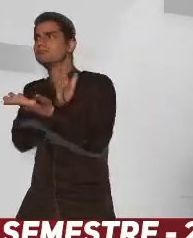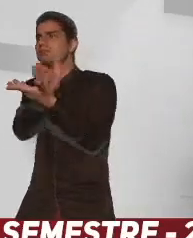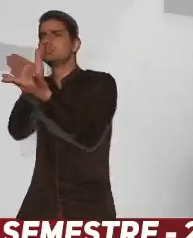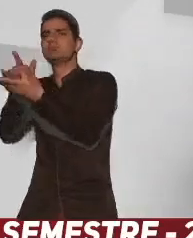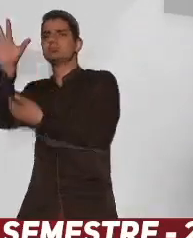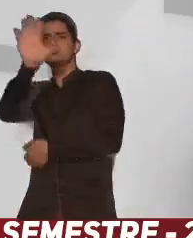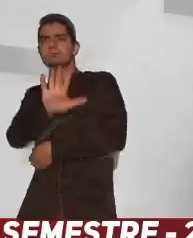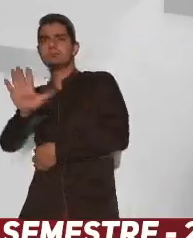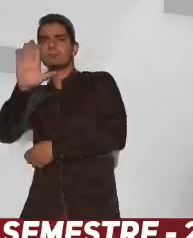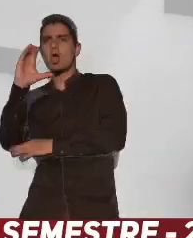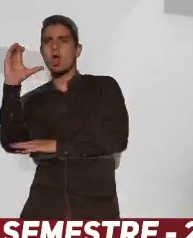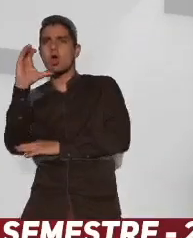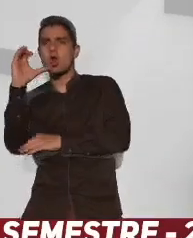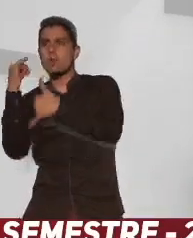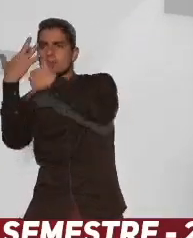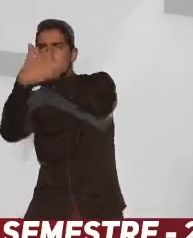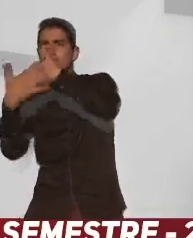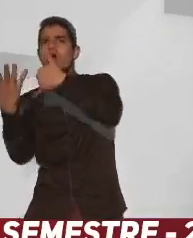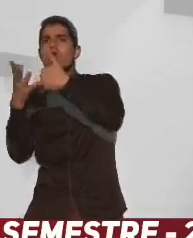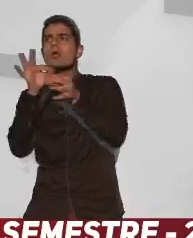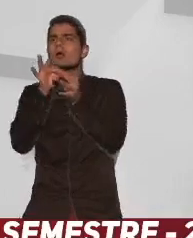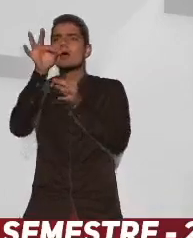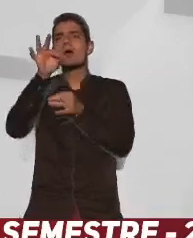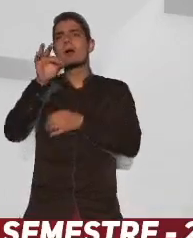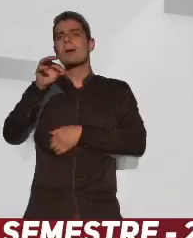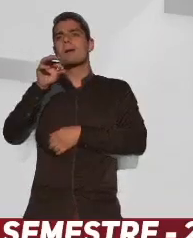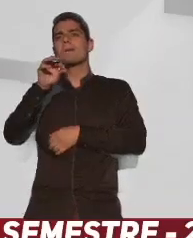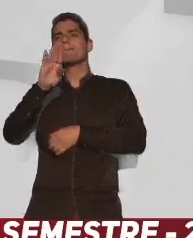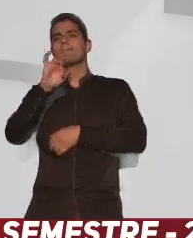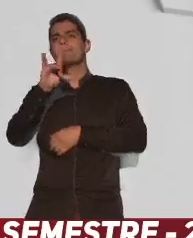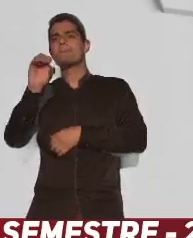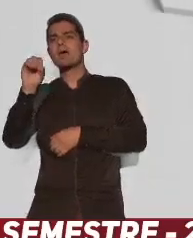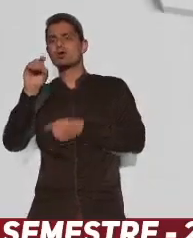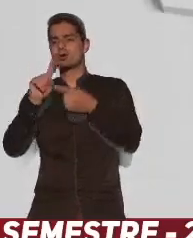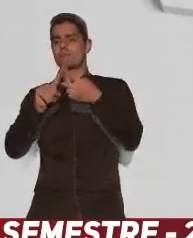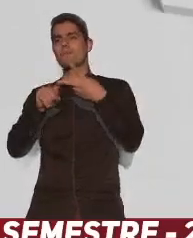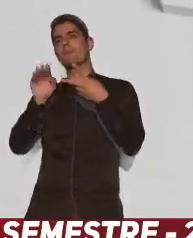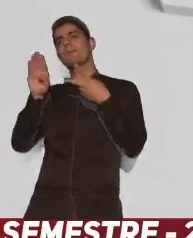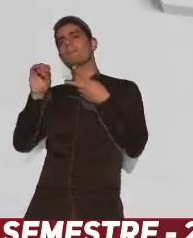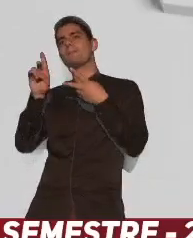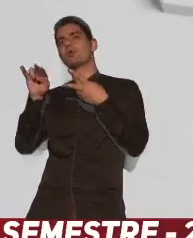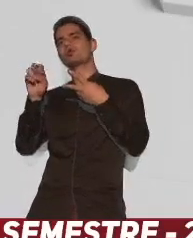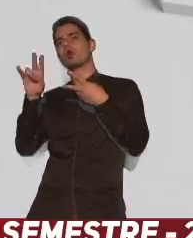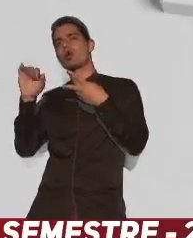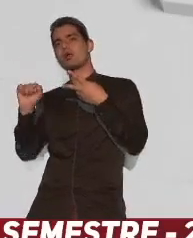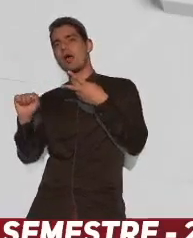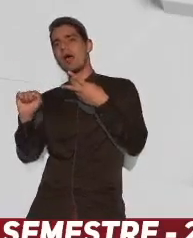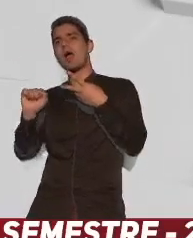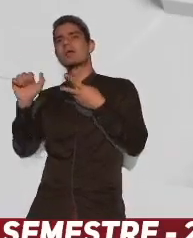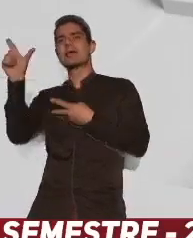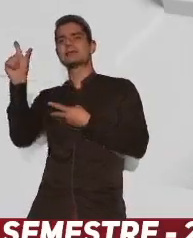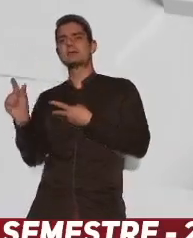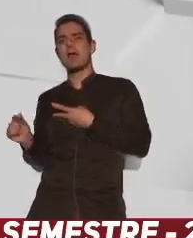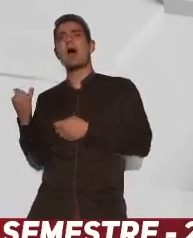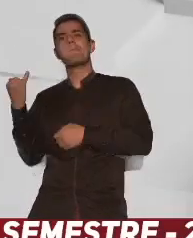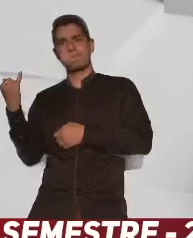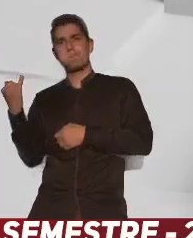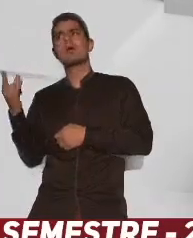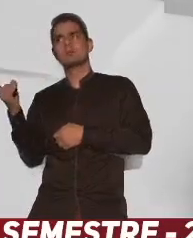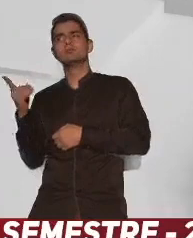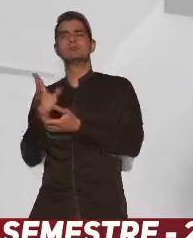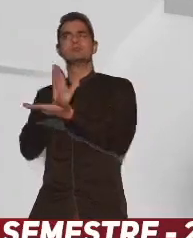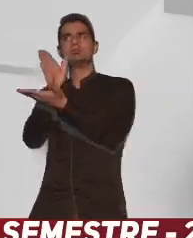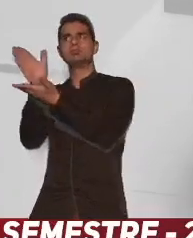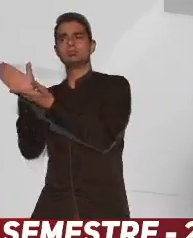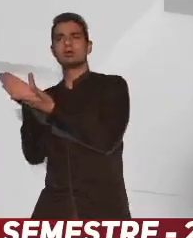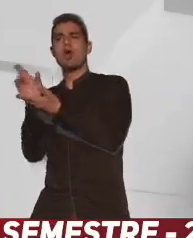esta oportunidad en Pueblo Bello y también en el municipio de Bosconia, en el departamento del Cesar, brindando una mano